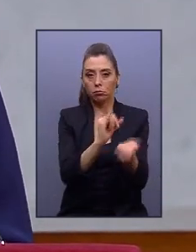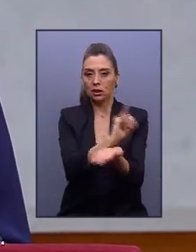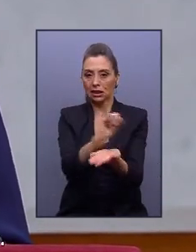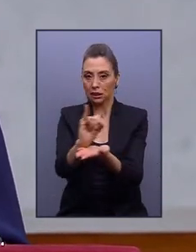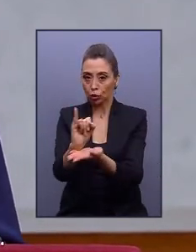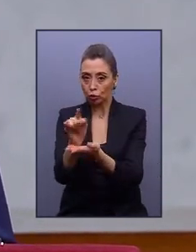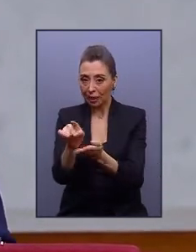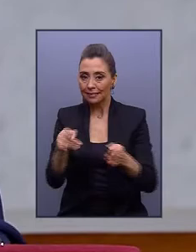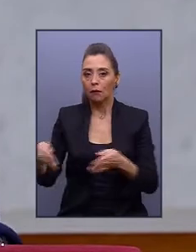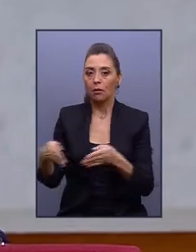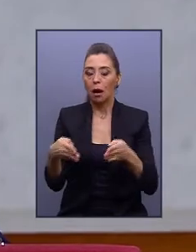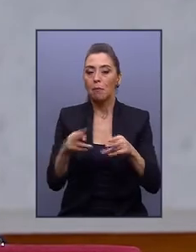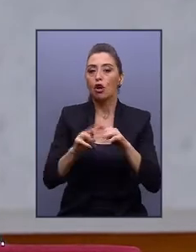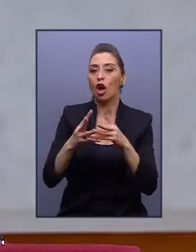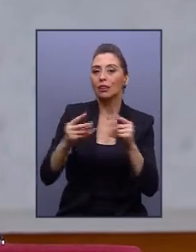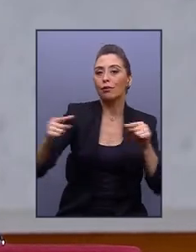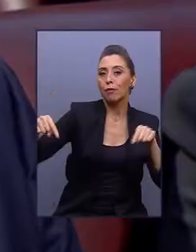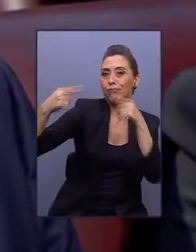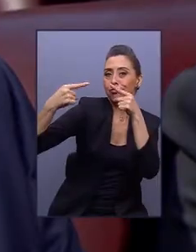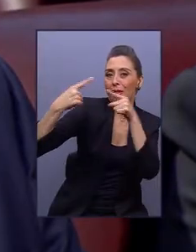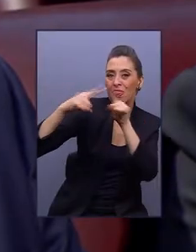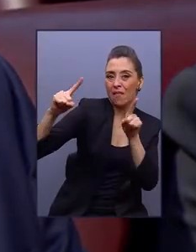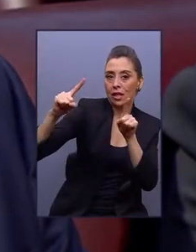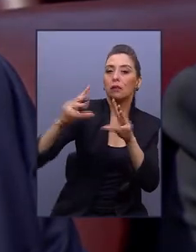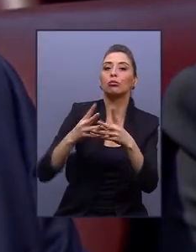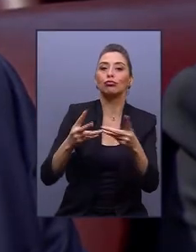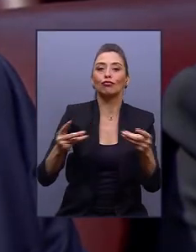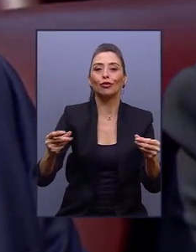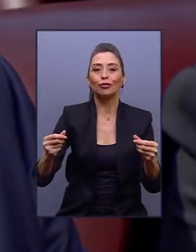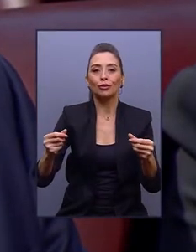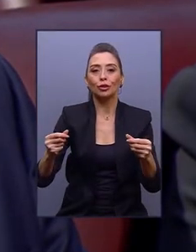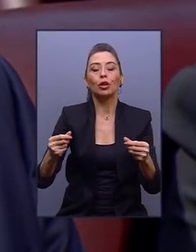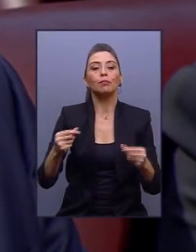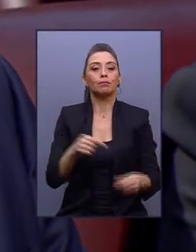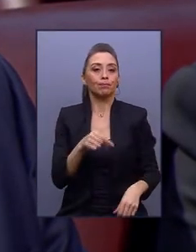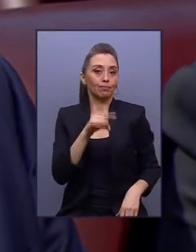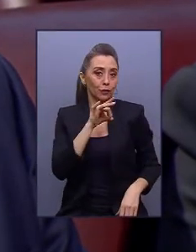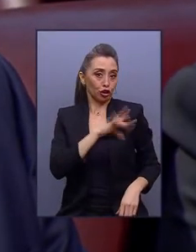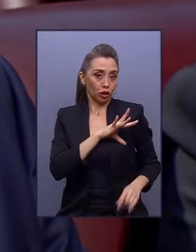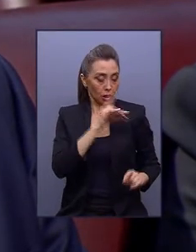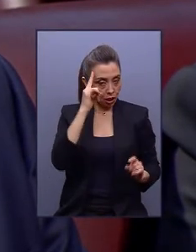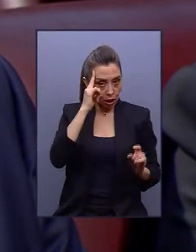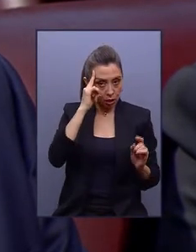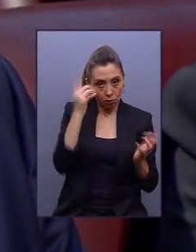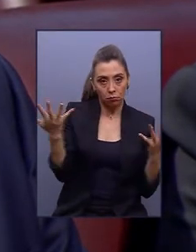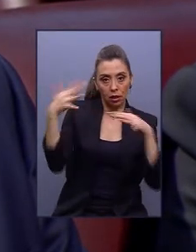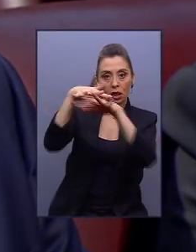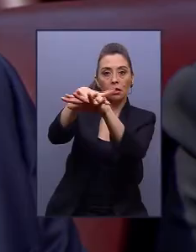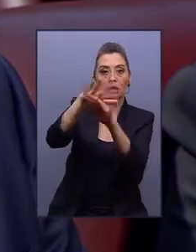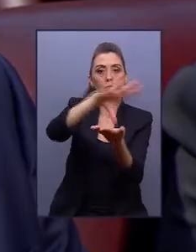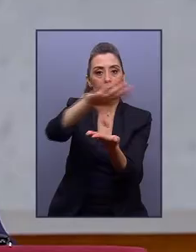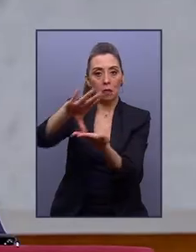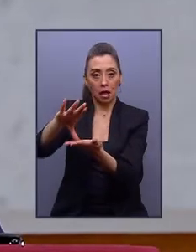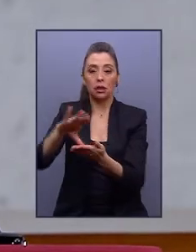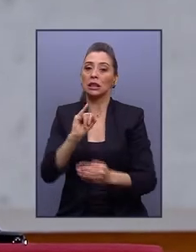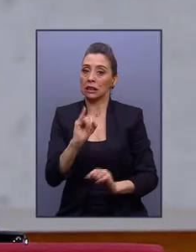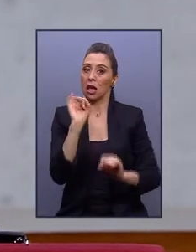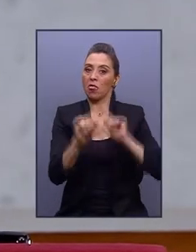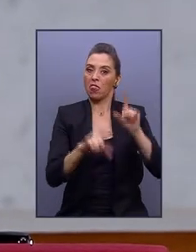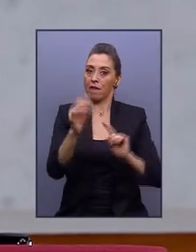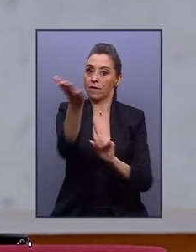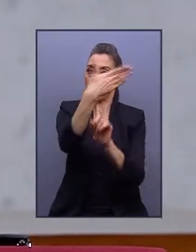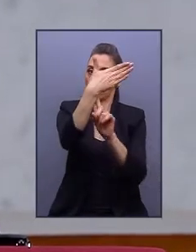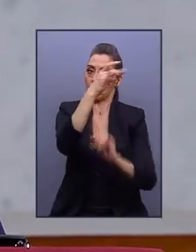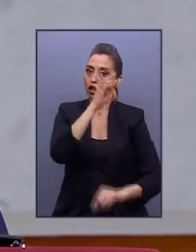como camino para resolver cualquier diferencia. Nuestra apertura a la integración es inseparable de la defensa de nuestra soberanía en el marco